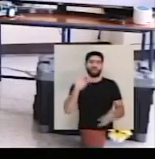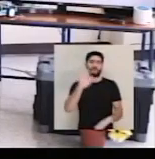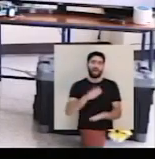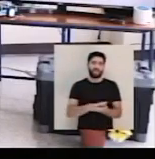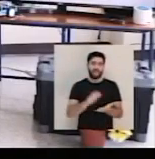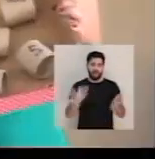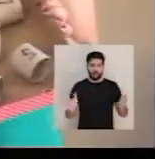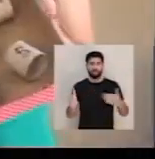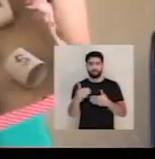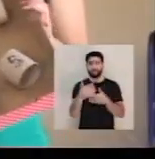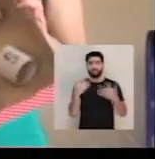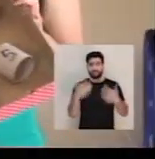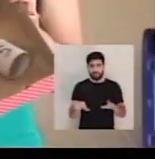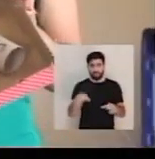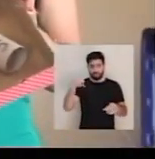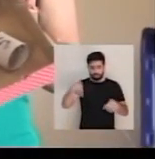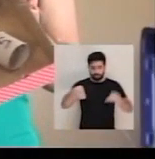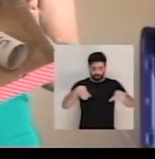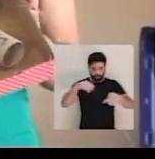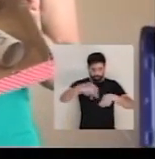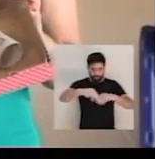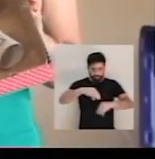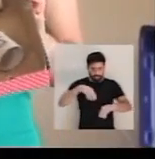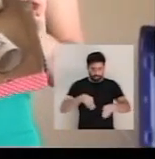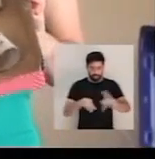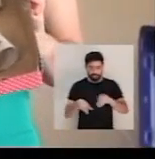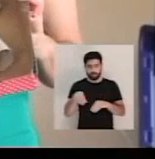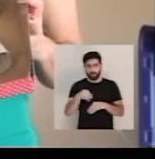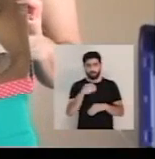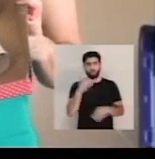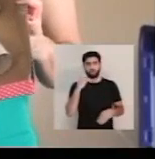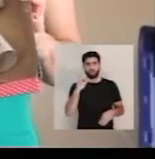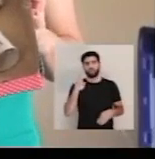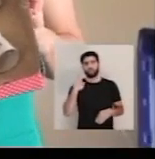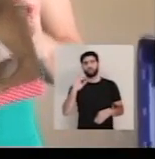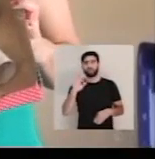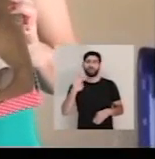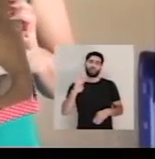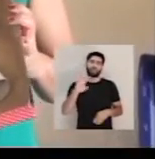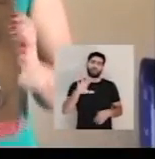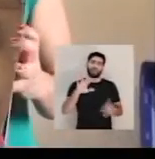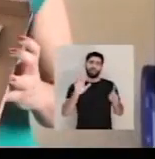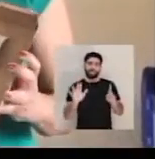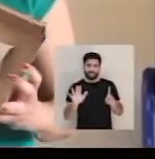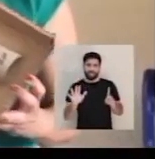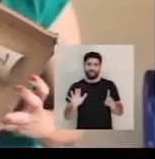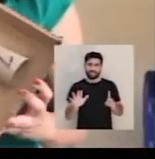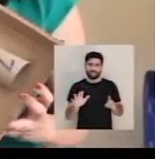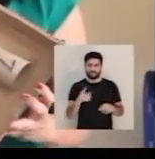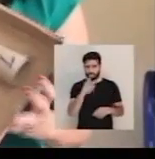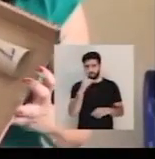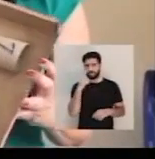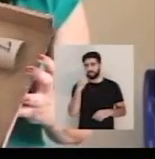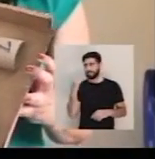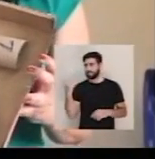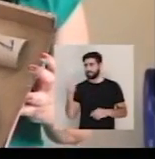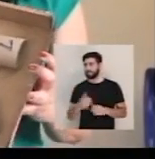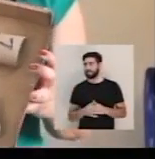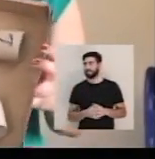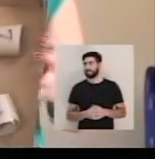tapadera de la caja. Con el número 1, con el número 2, el 3,